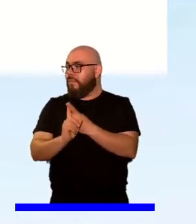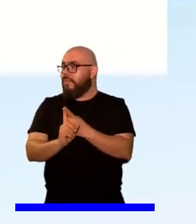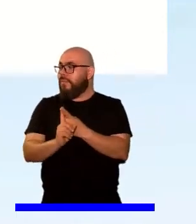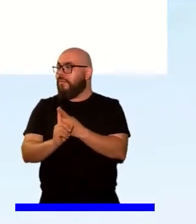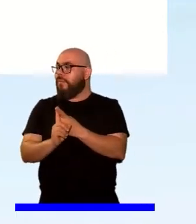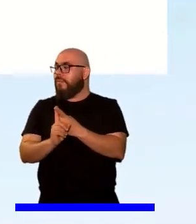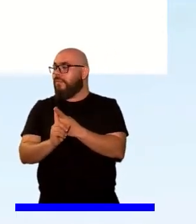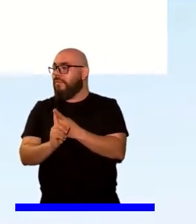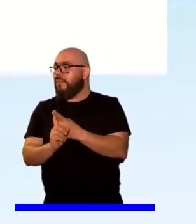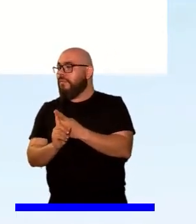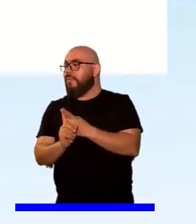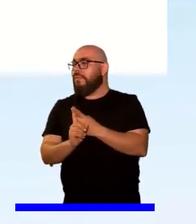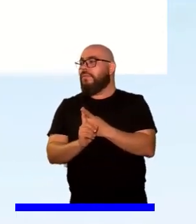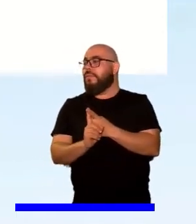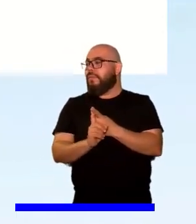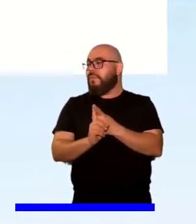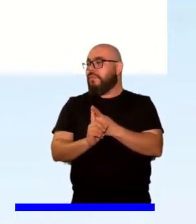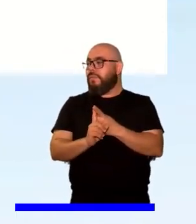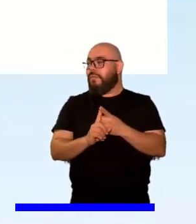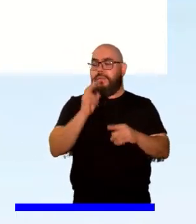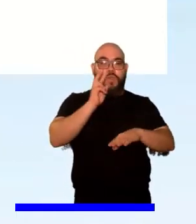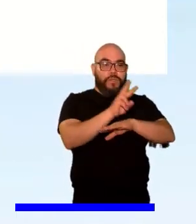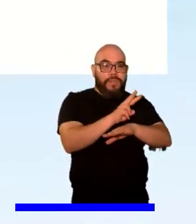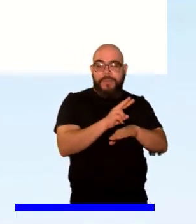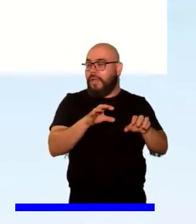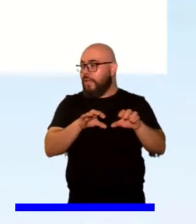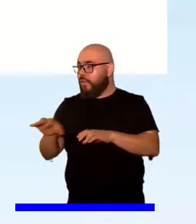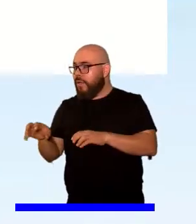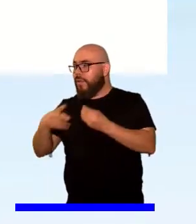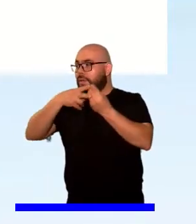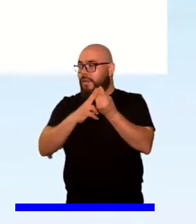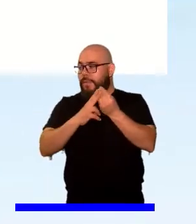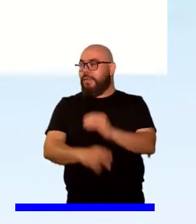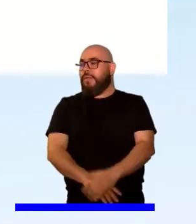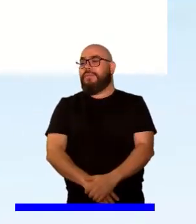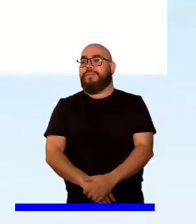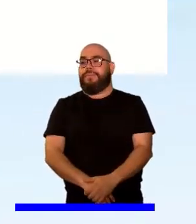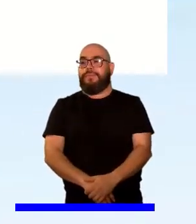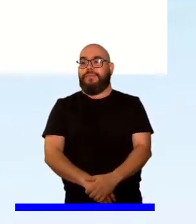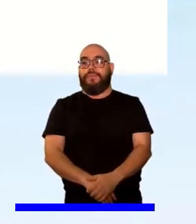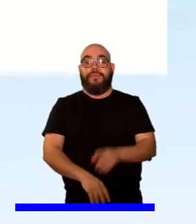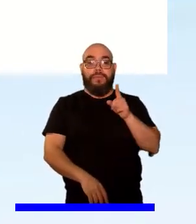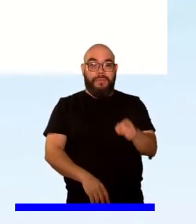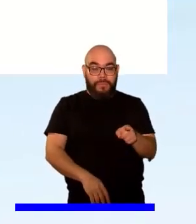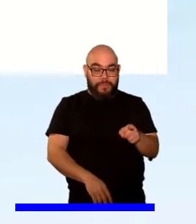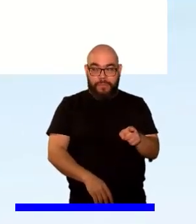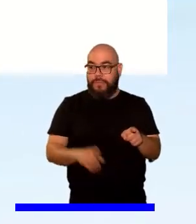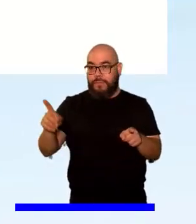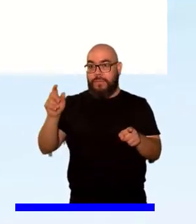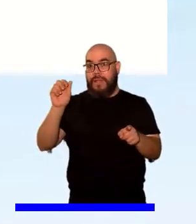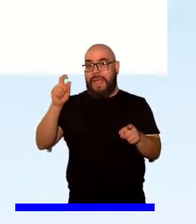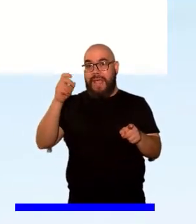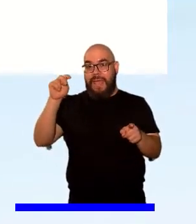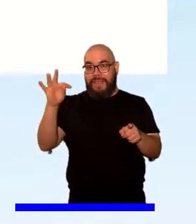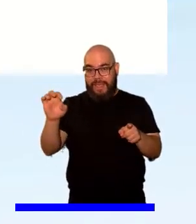es buscar entender esta parte de observar y actuar y de las herramientas. Eso es lo que diferencia a los agentes de un chatbot